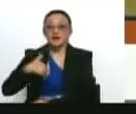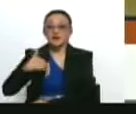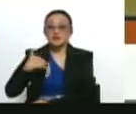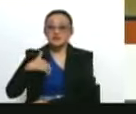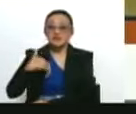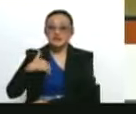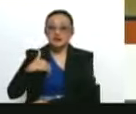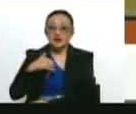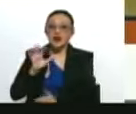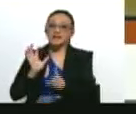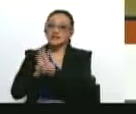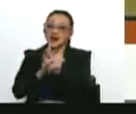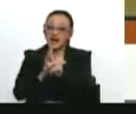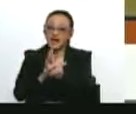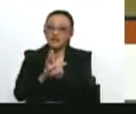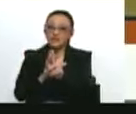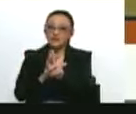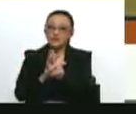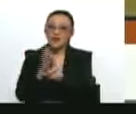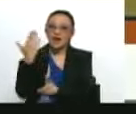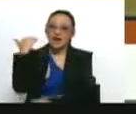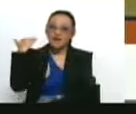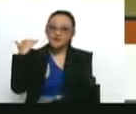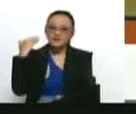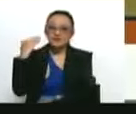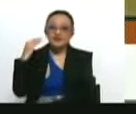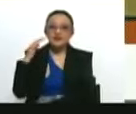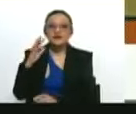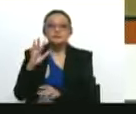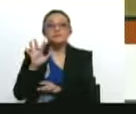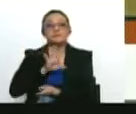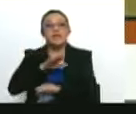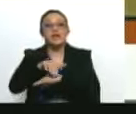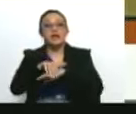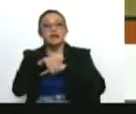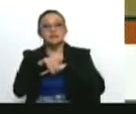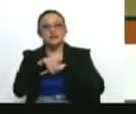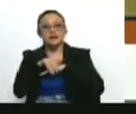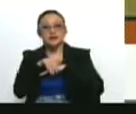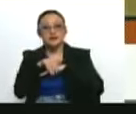estaba siendo atacada por el Reino Unido.